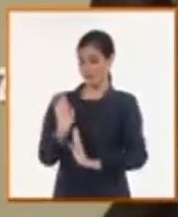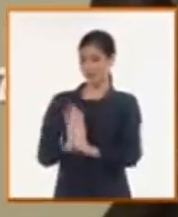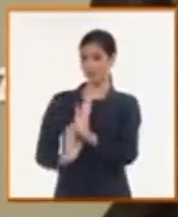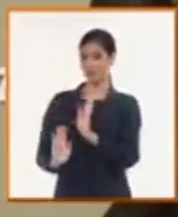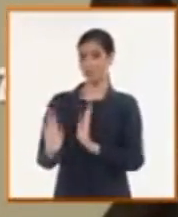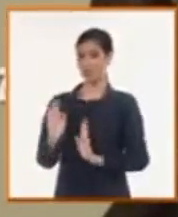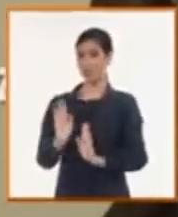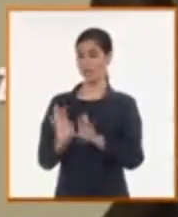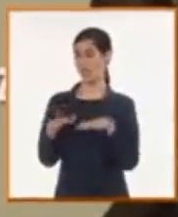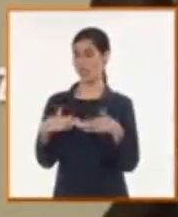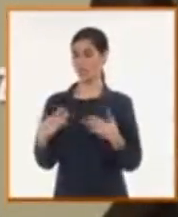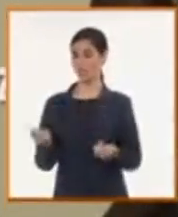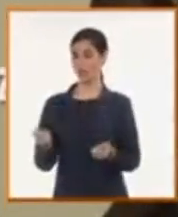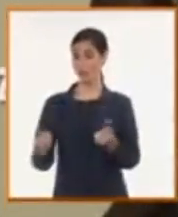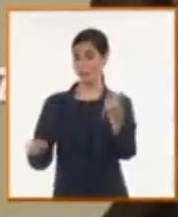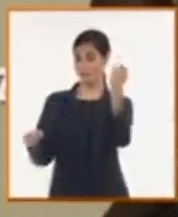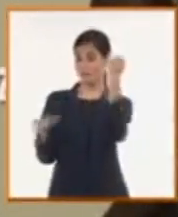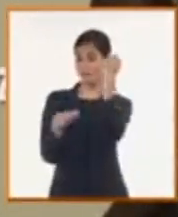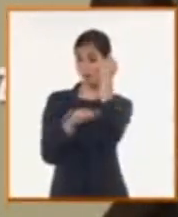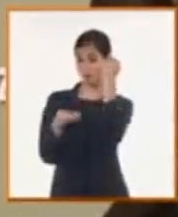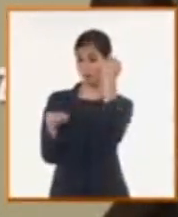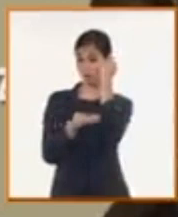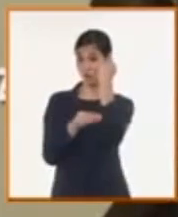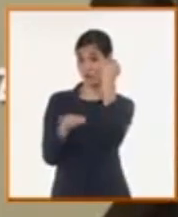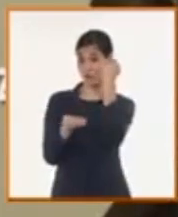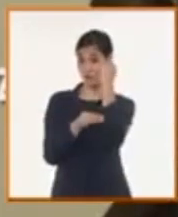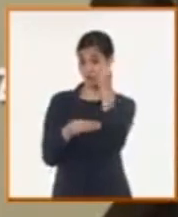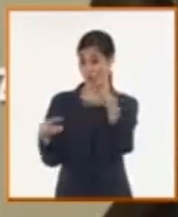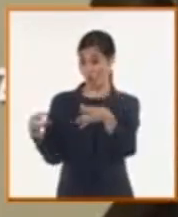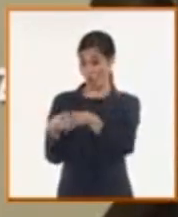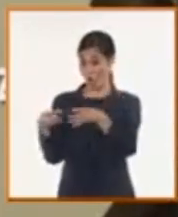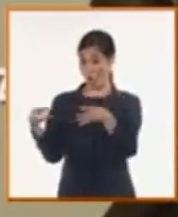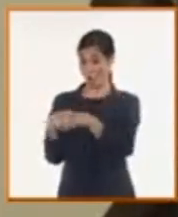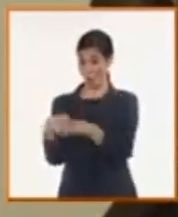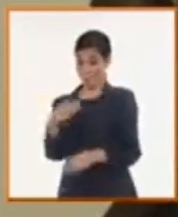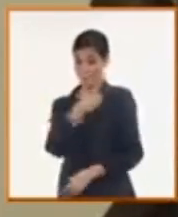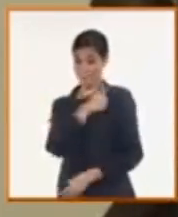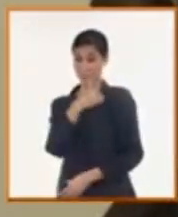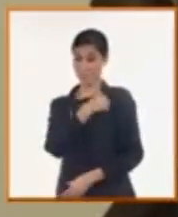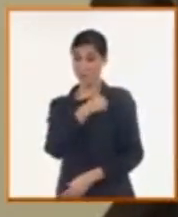para o fortalecimento de umas forças armadas angolanas. Sabe o que é isso?